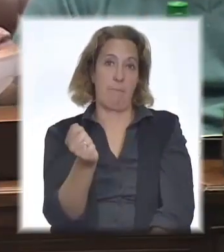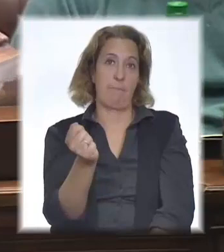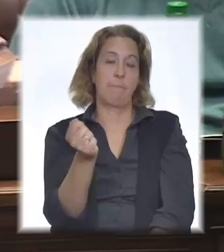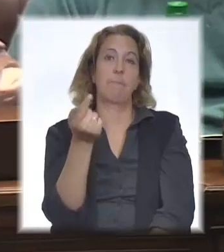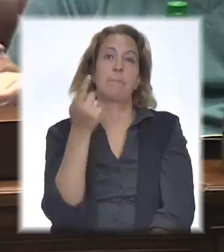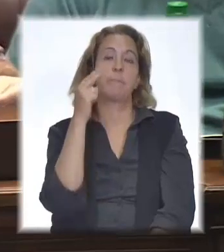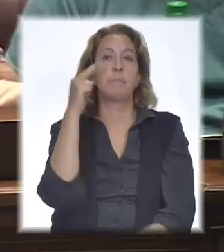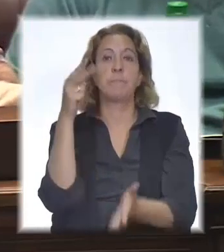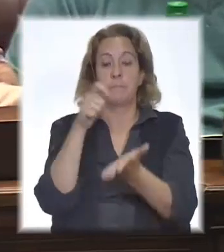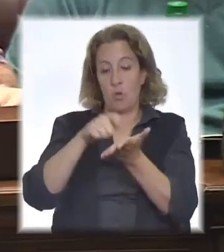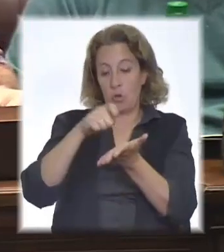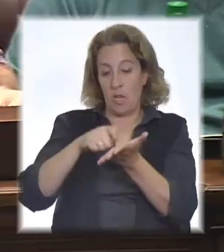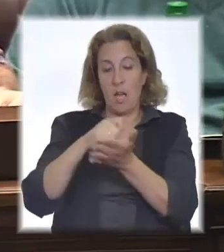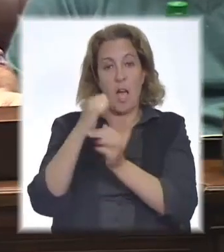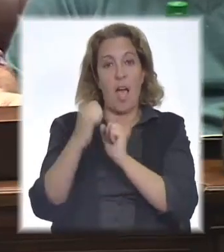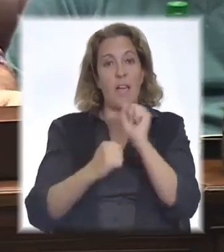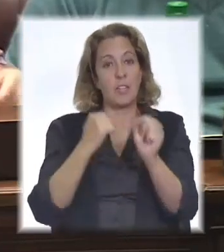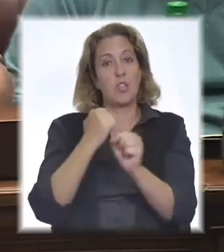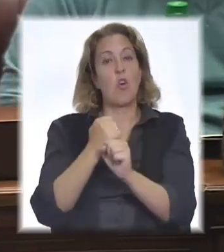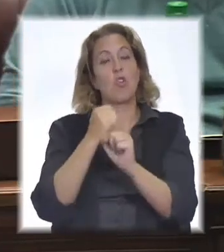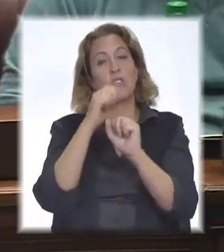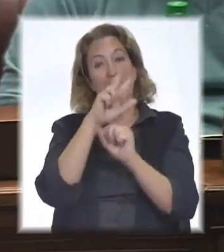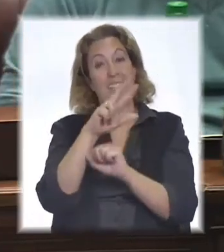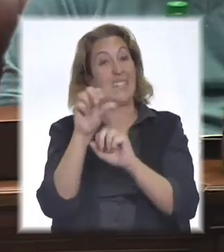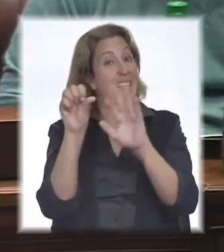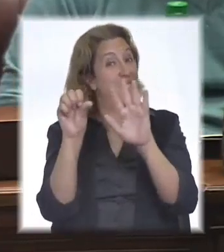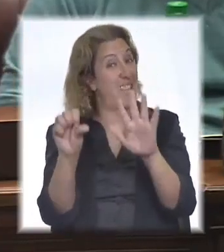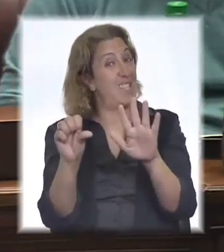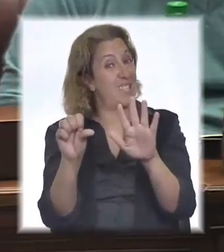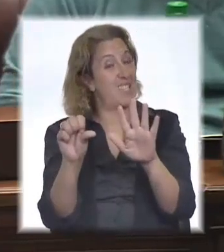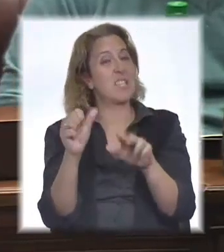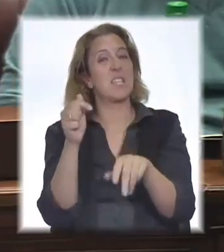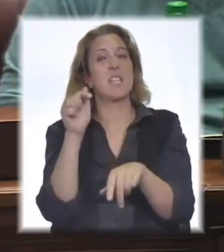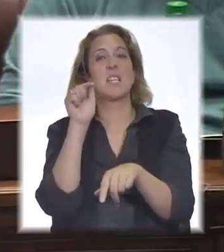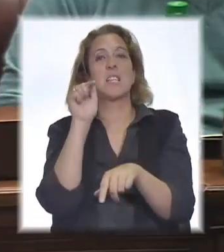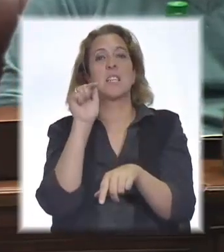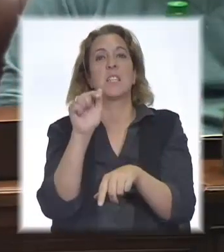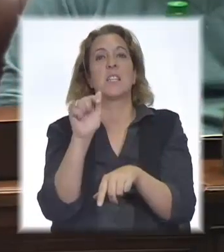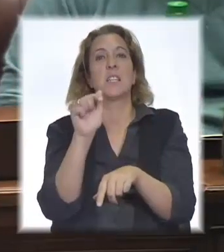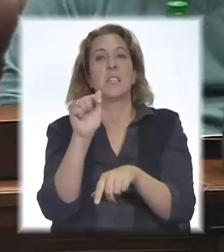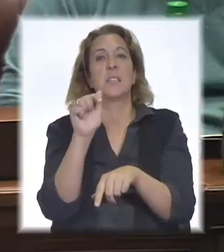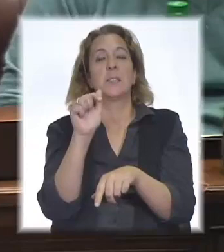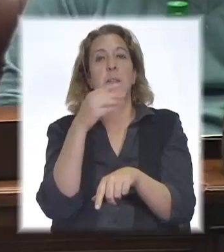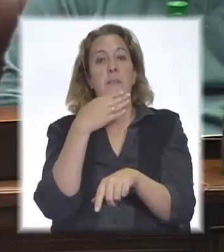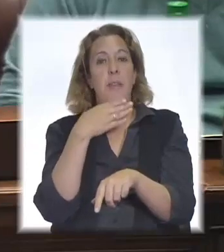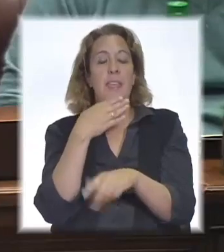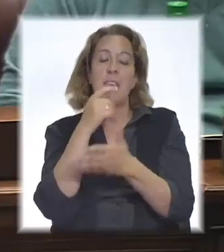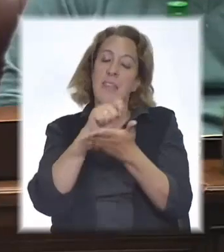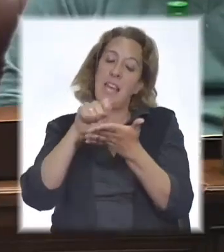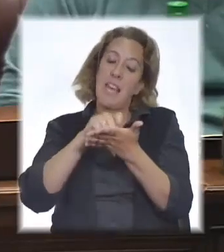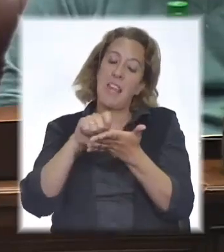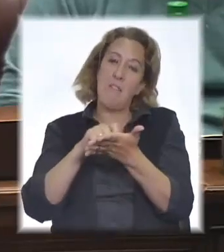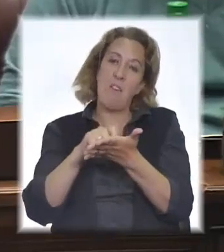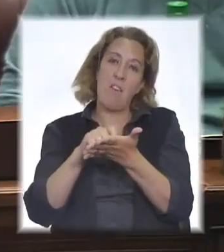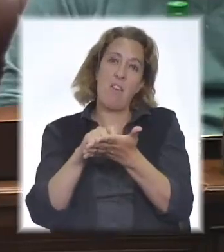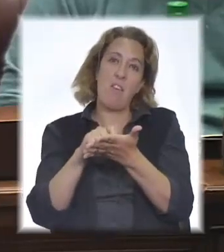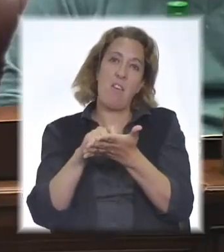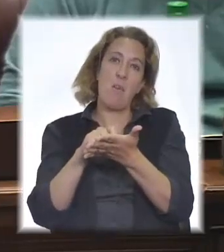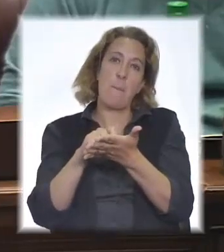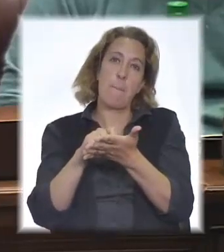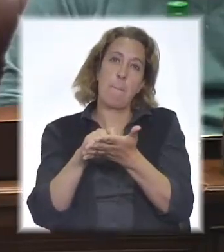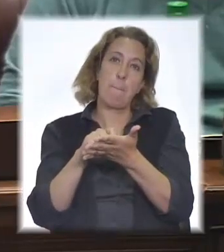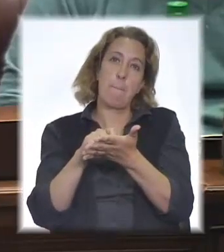año 36 en donde benedetti escribe una carta